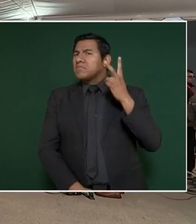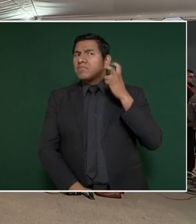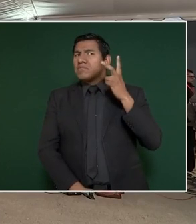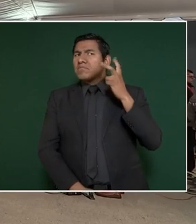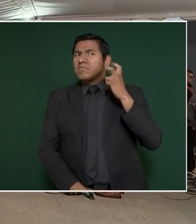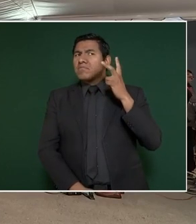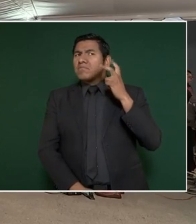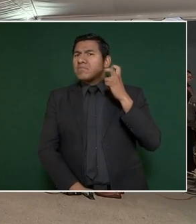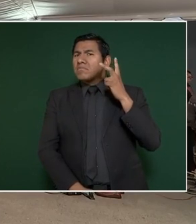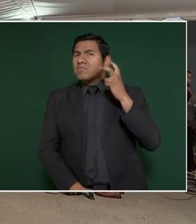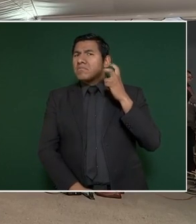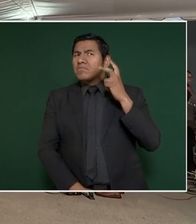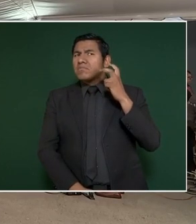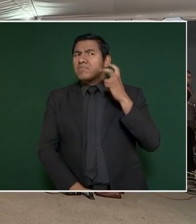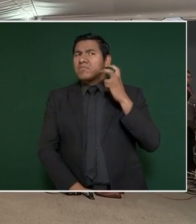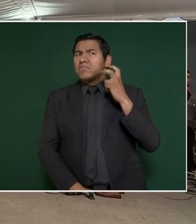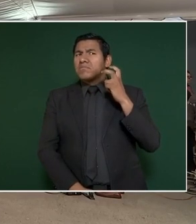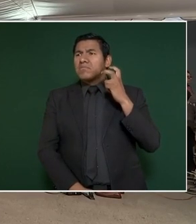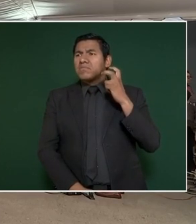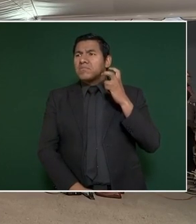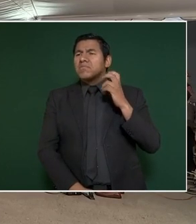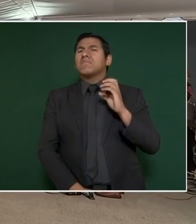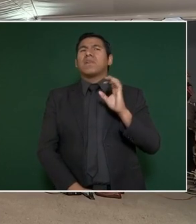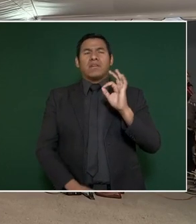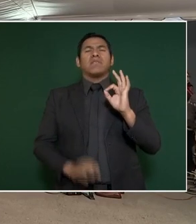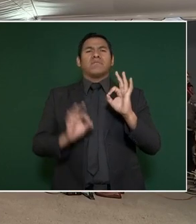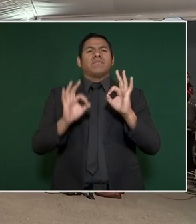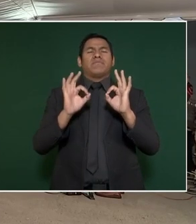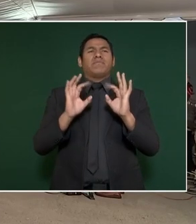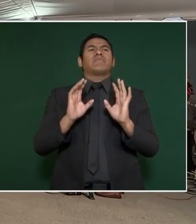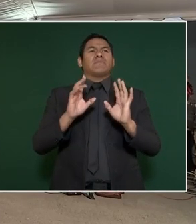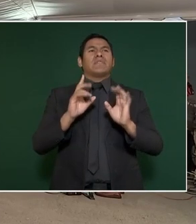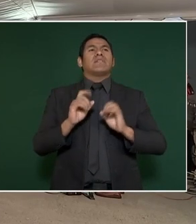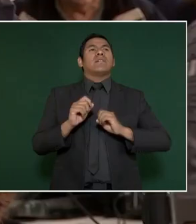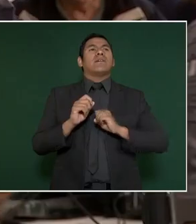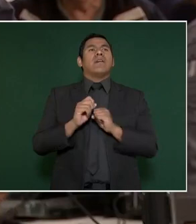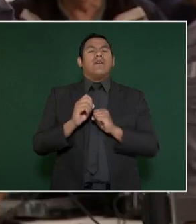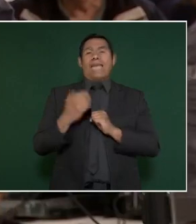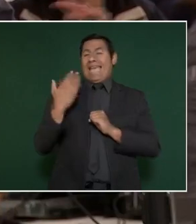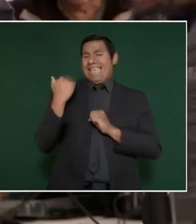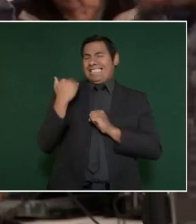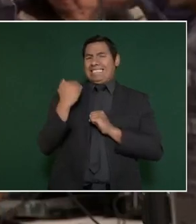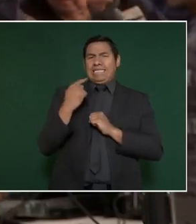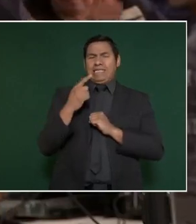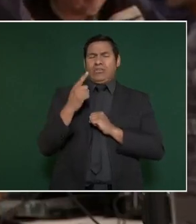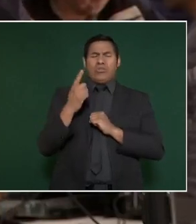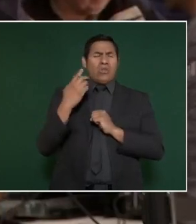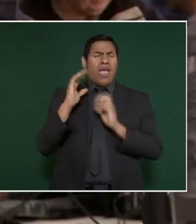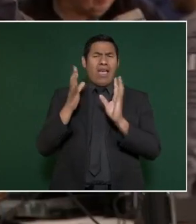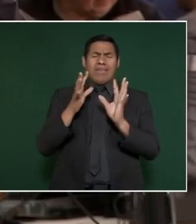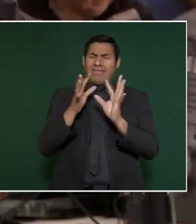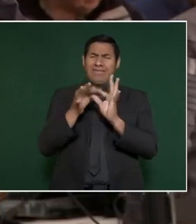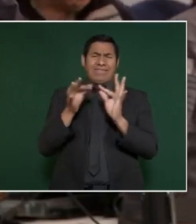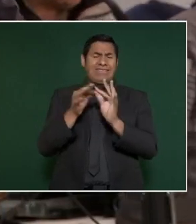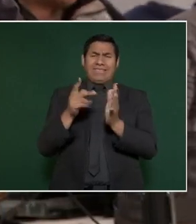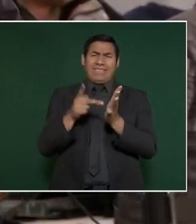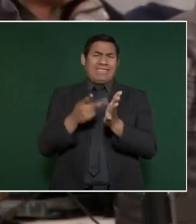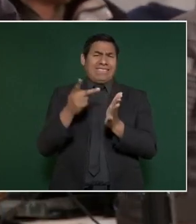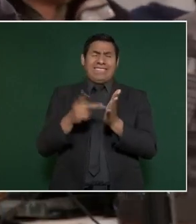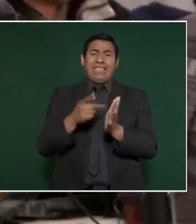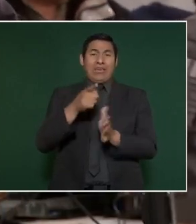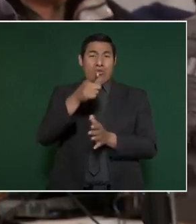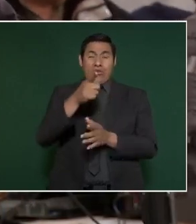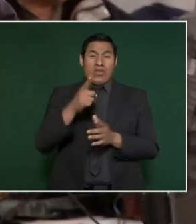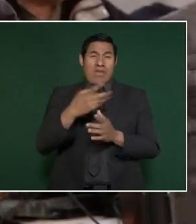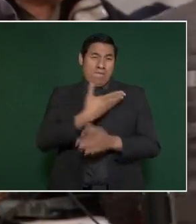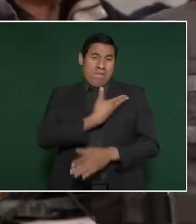Bienvenido a Tijuana señor bueno hemos escuchado en los últimos tiempos señor su apoyo a esta importante entidad